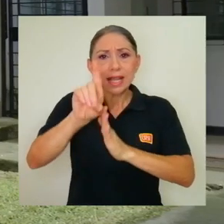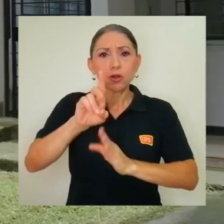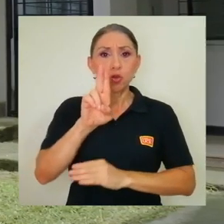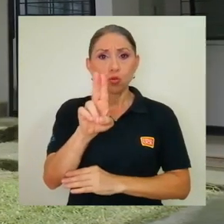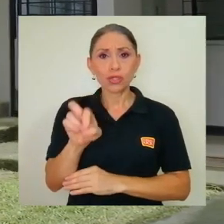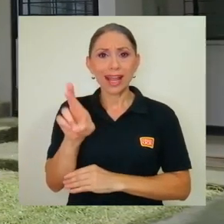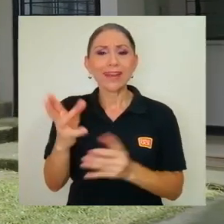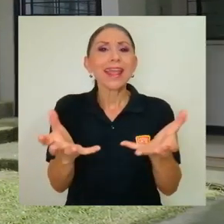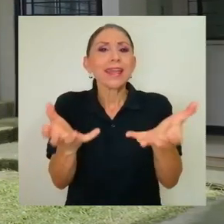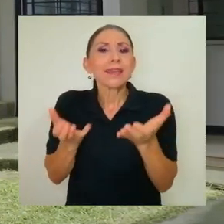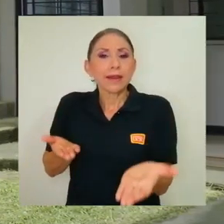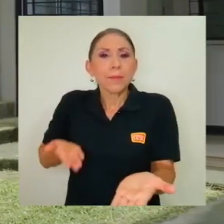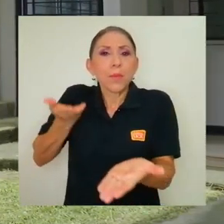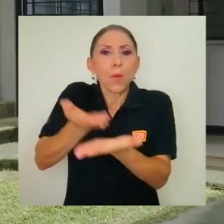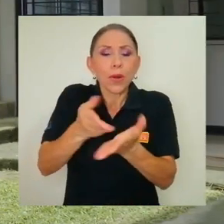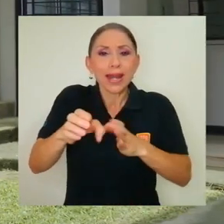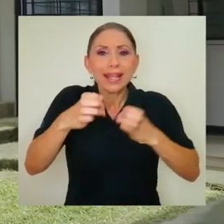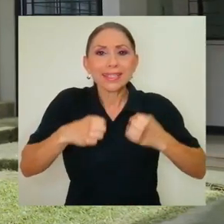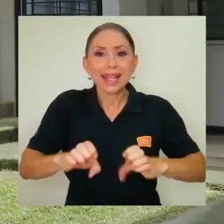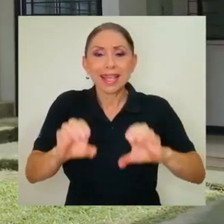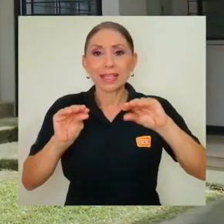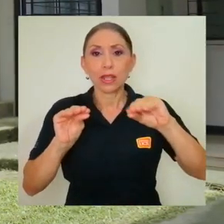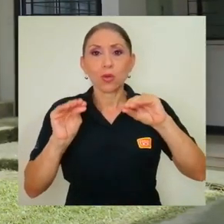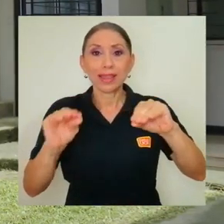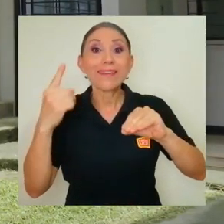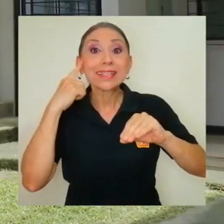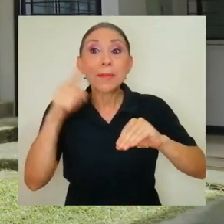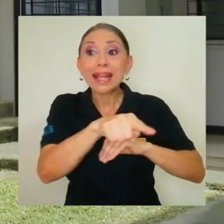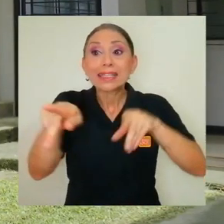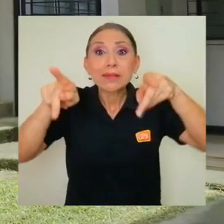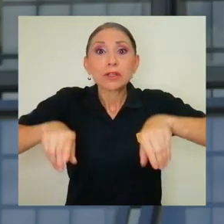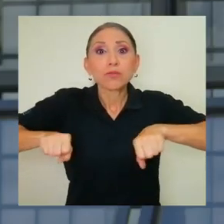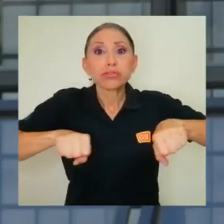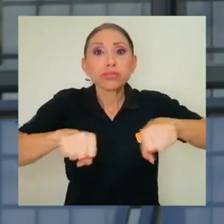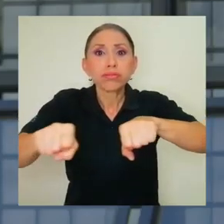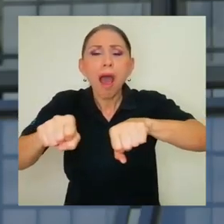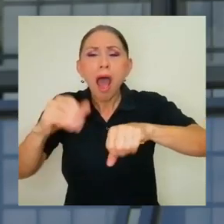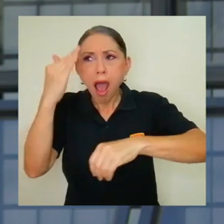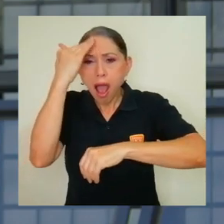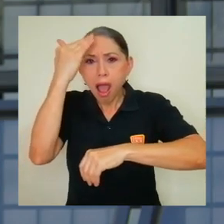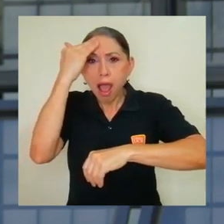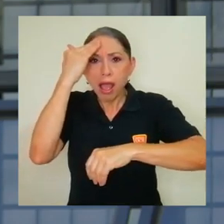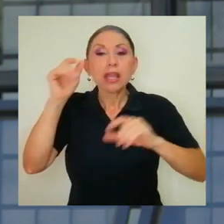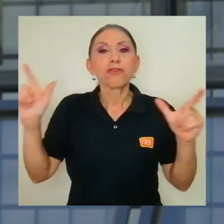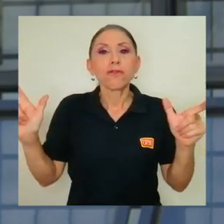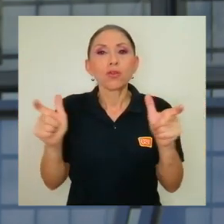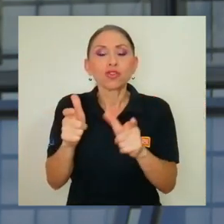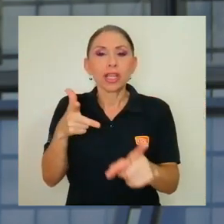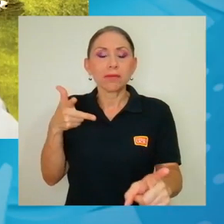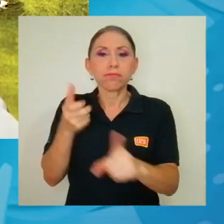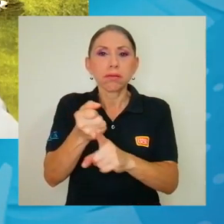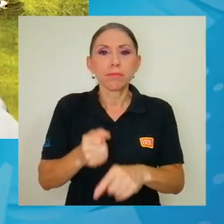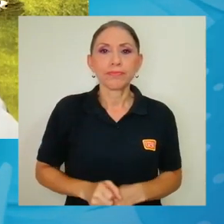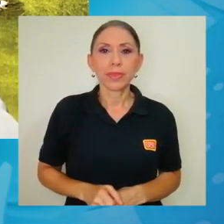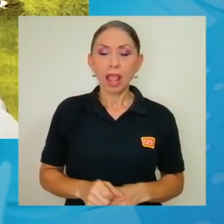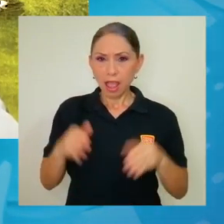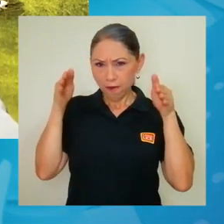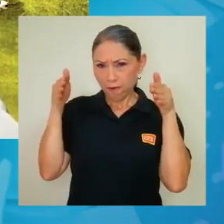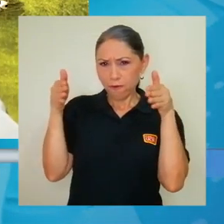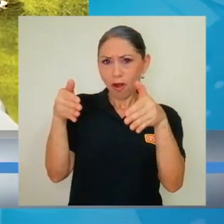la UCR, busca proponer estrategias educativas para incidir en los motociclistas y reducir los accidentes en carretera. El